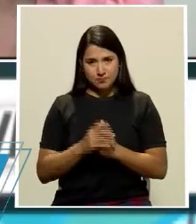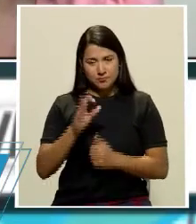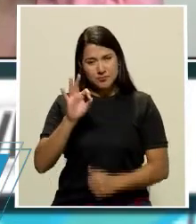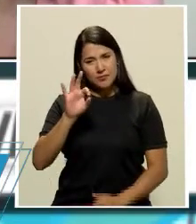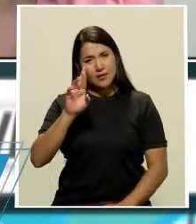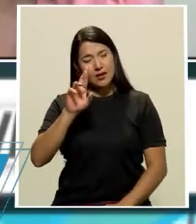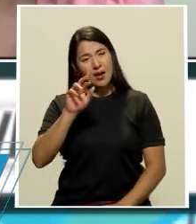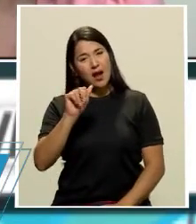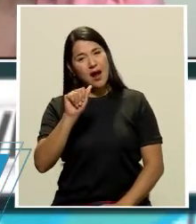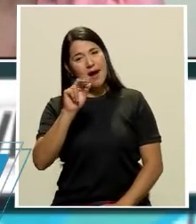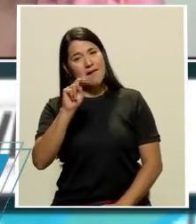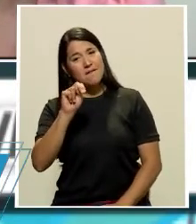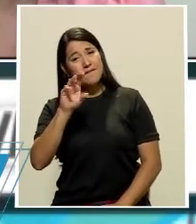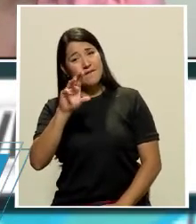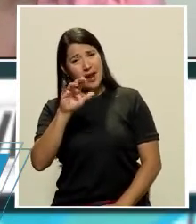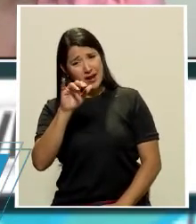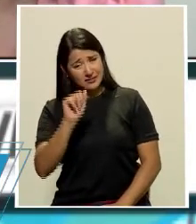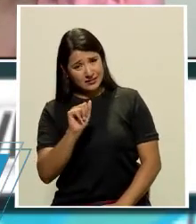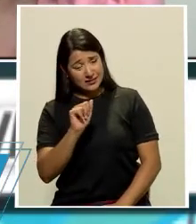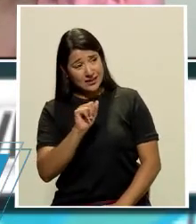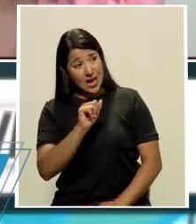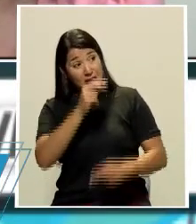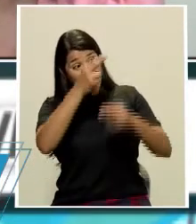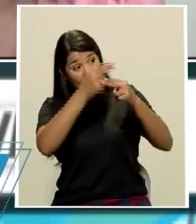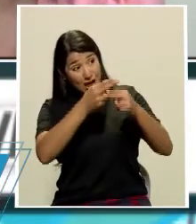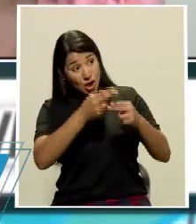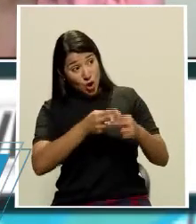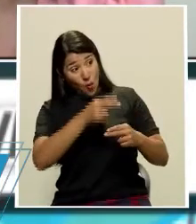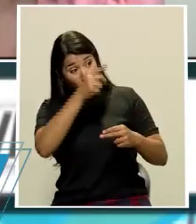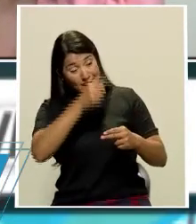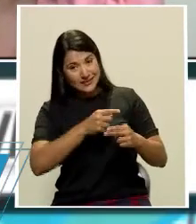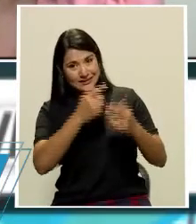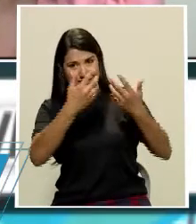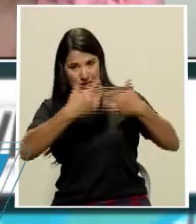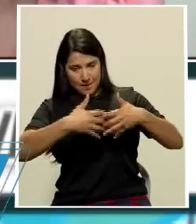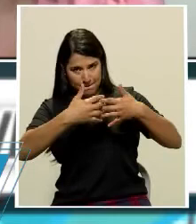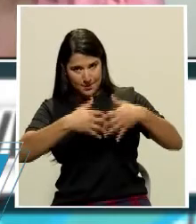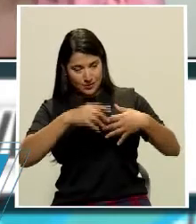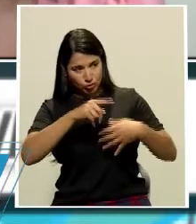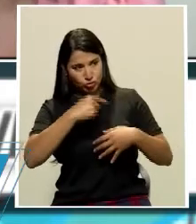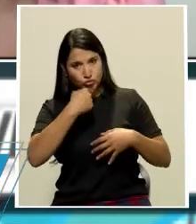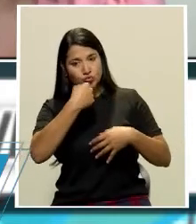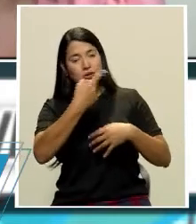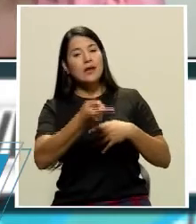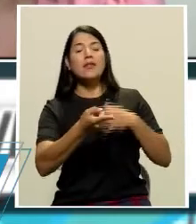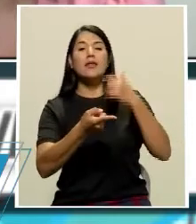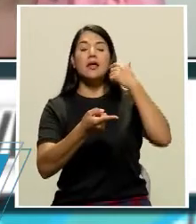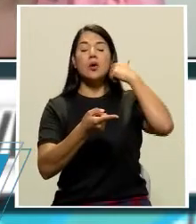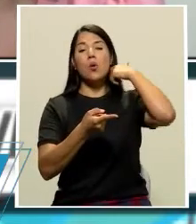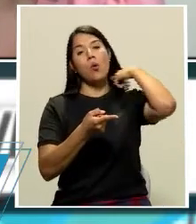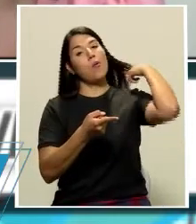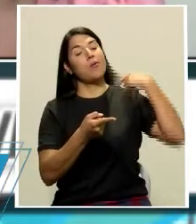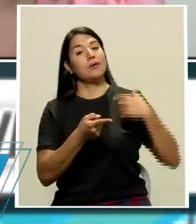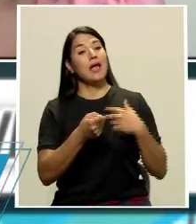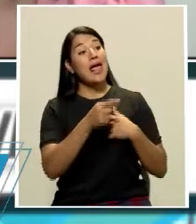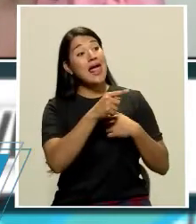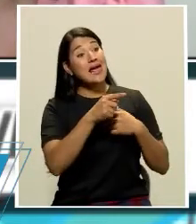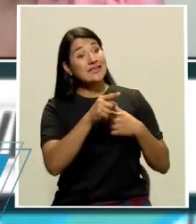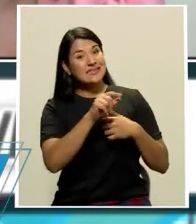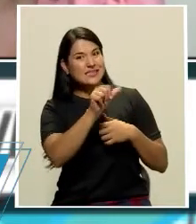estas empresas, la lista de estas empresas que usted dio, que como bien dijo, es el global, el grueso,